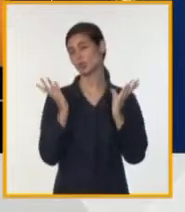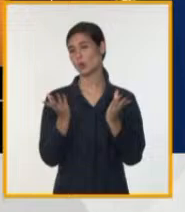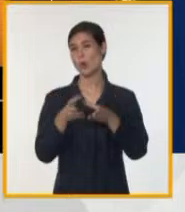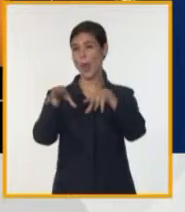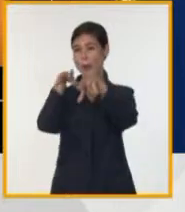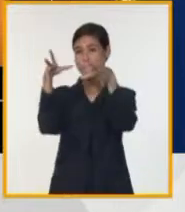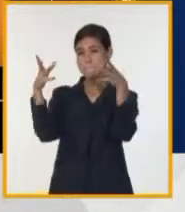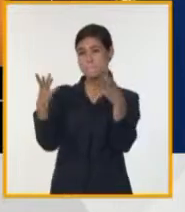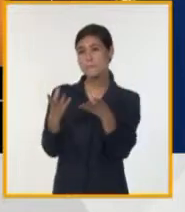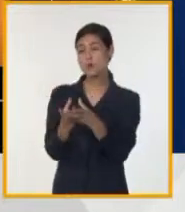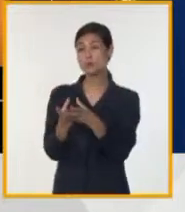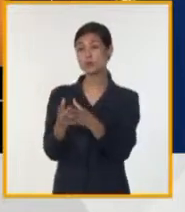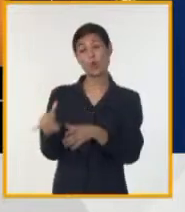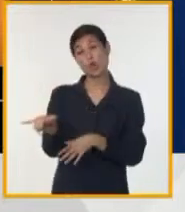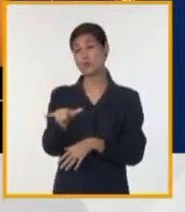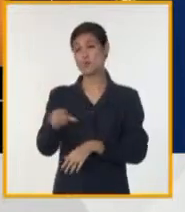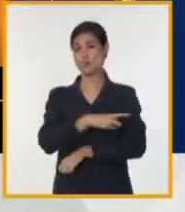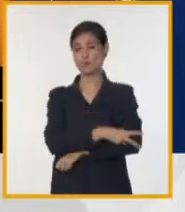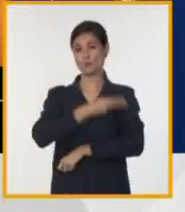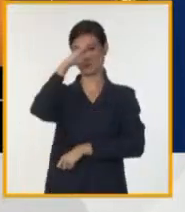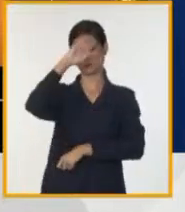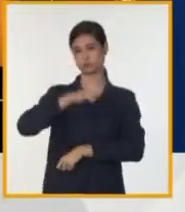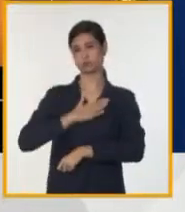nosotros que somos parte del mundo también,